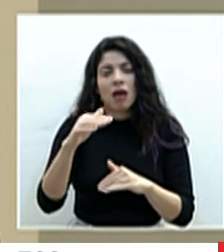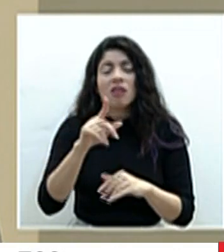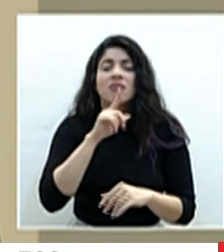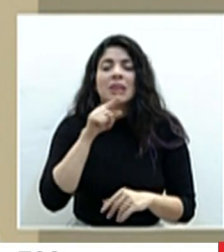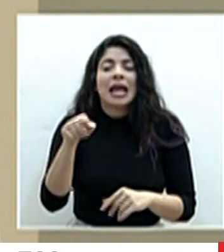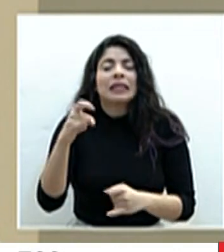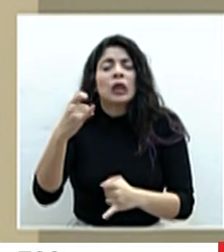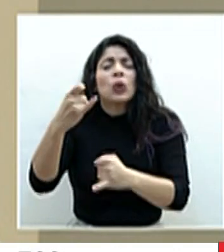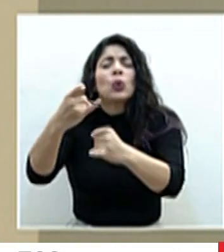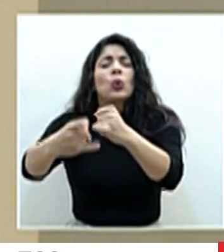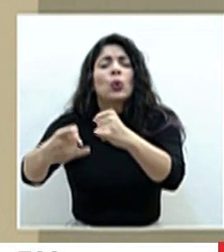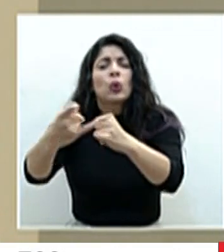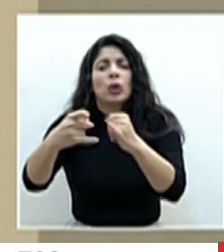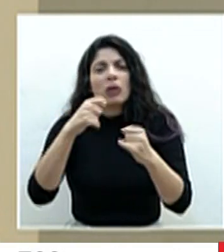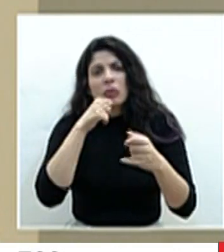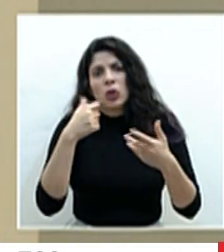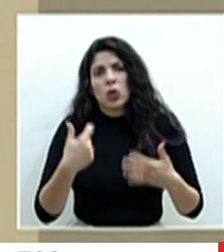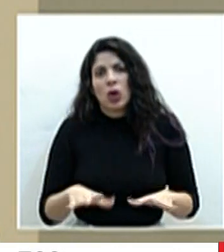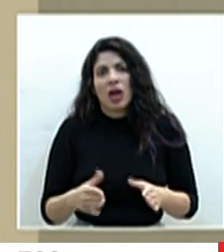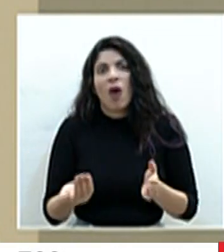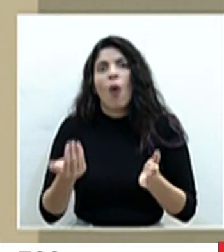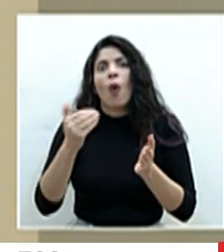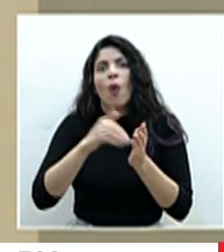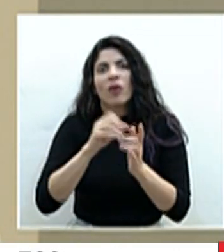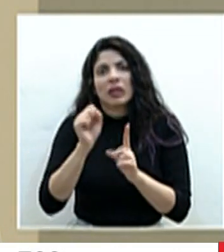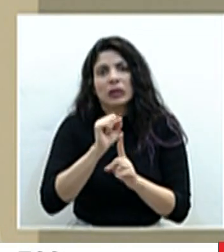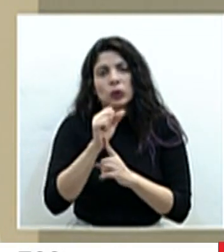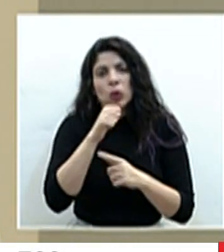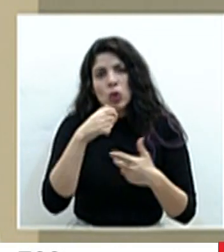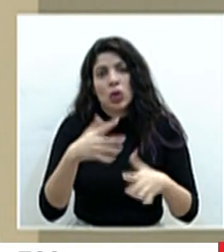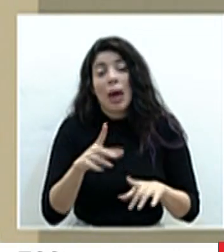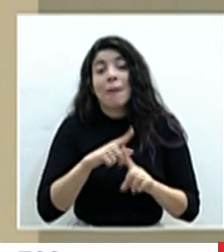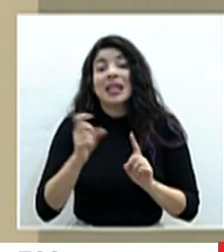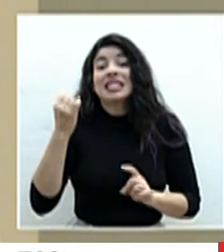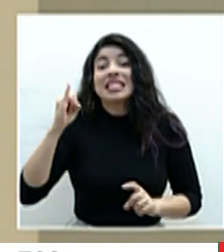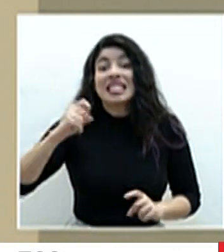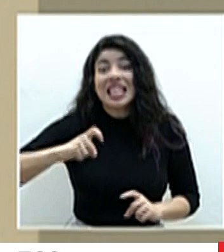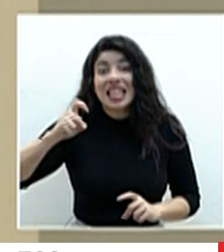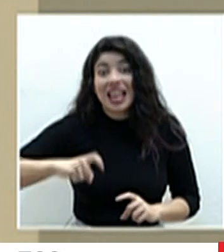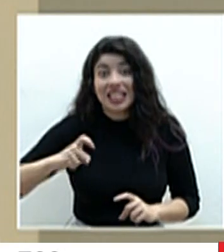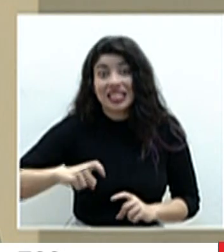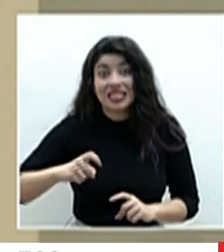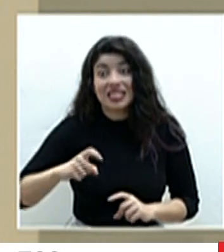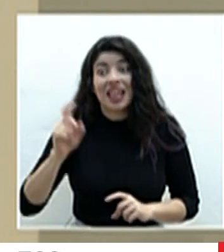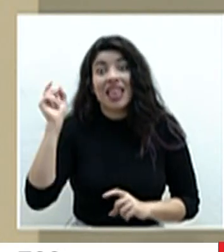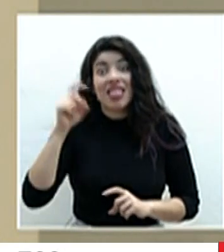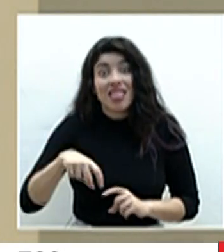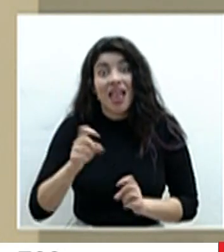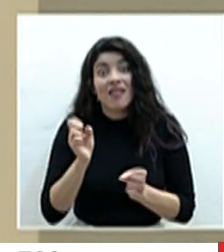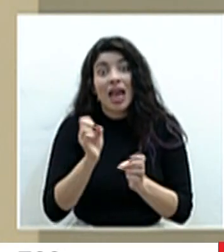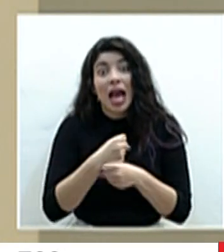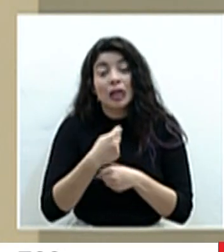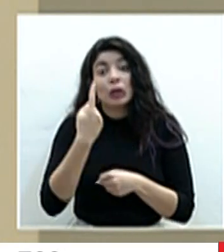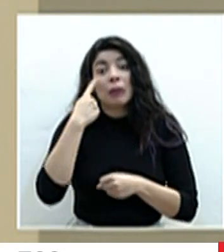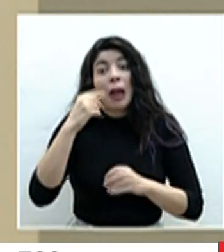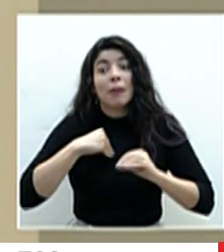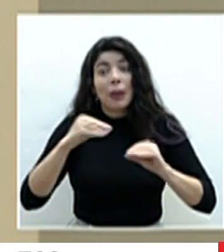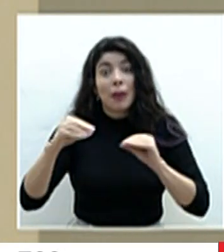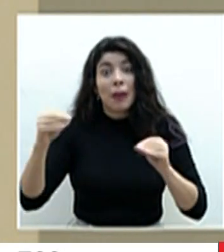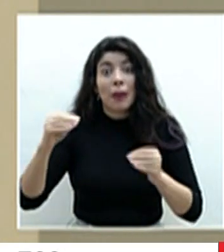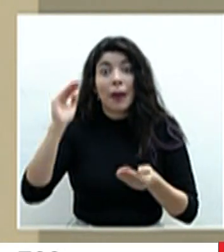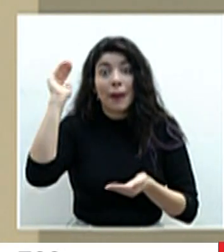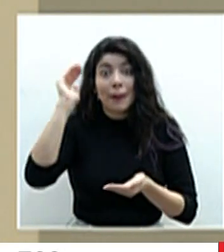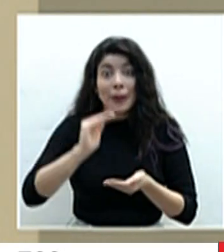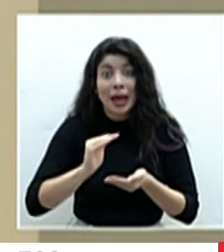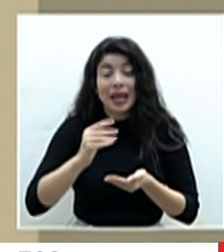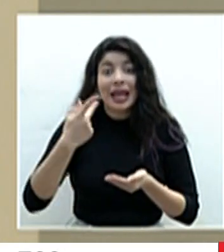es lo último que queremos hacer, o llegar otra vez a ese escenario, pero si se amerita y tenemos que hacerlo para cortar transmisiones y disminuir el